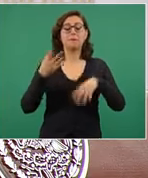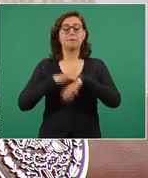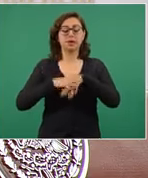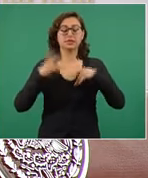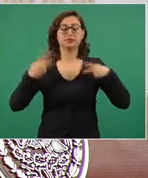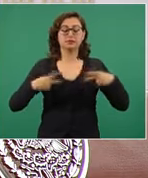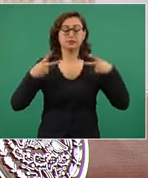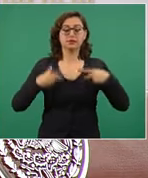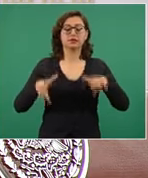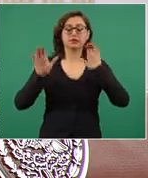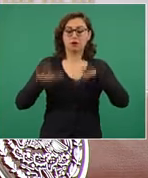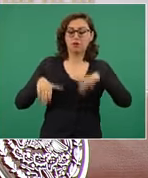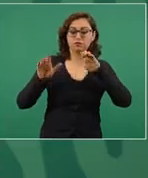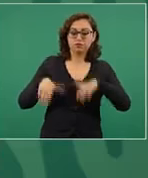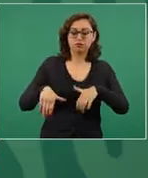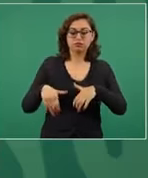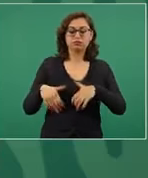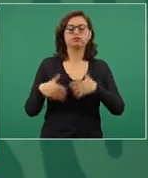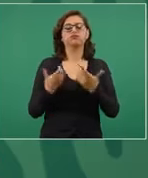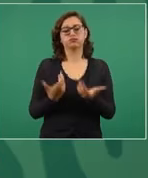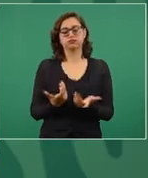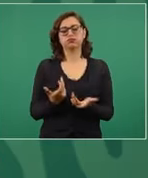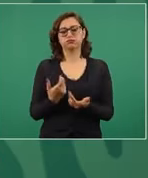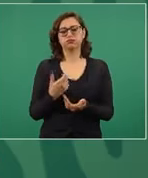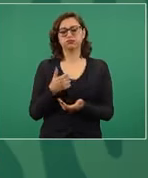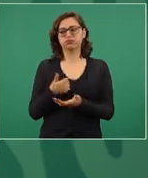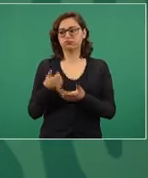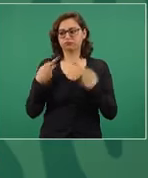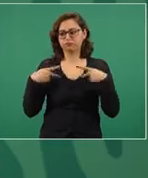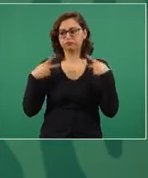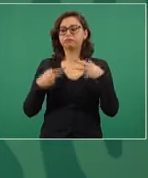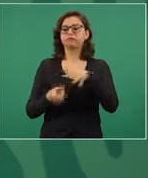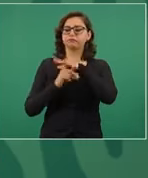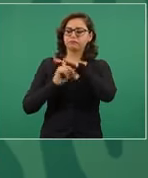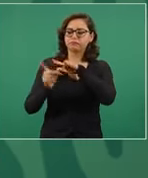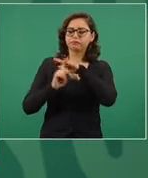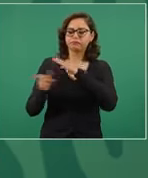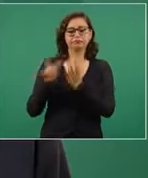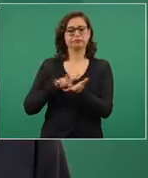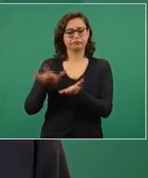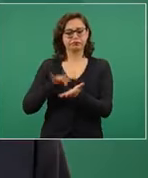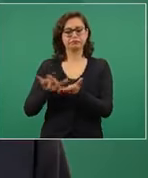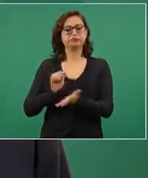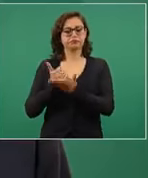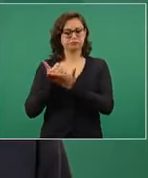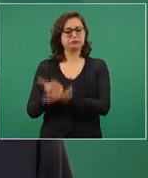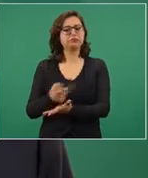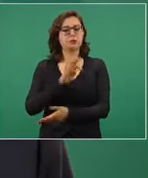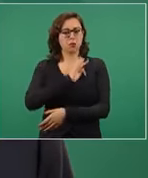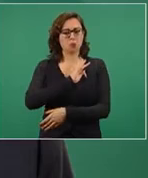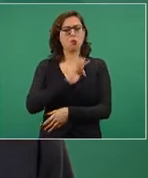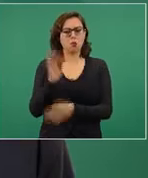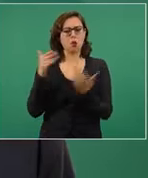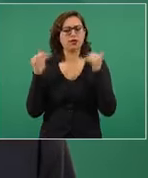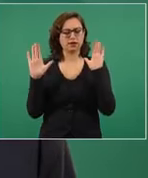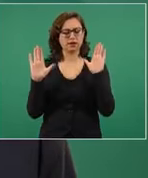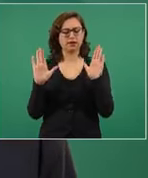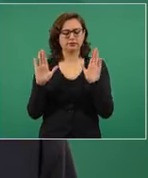de ayudar a migrantes. Nosotros lo estamos haciendo.